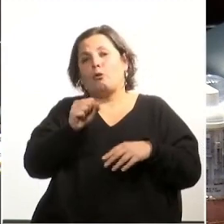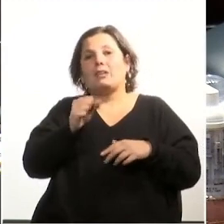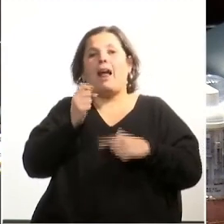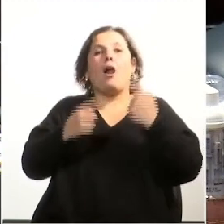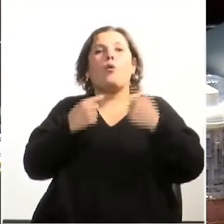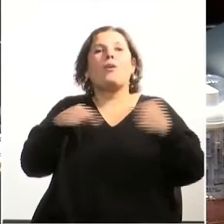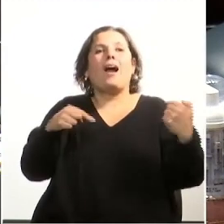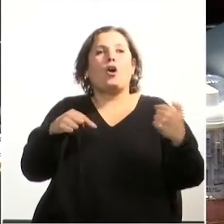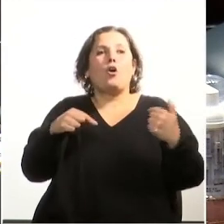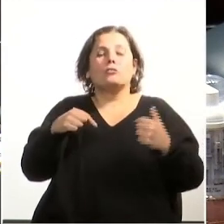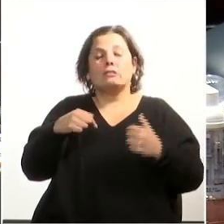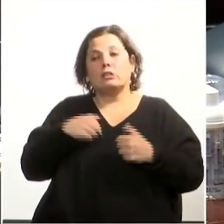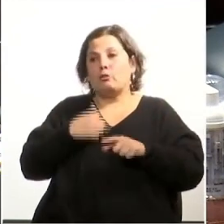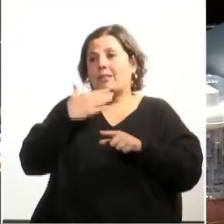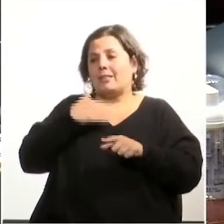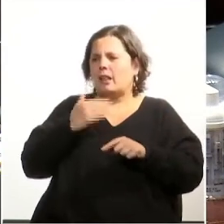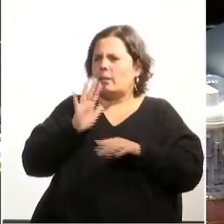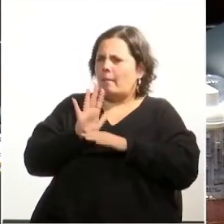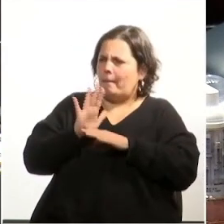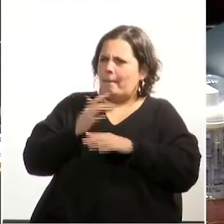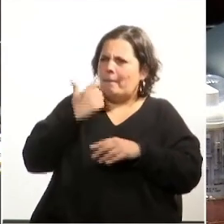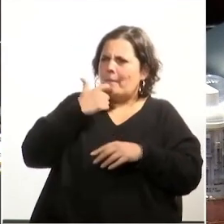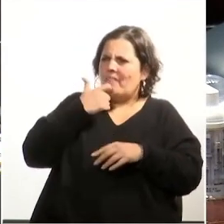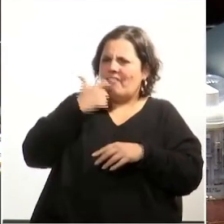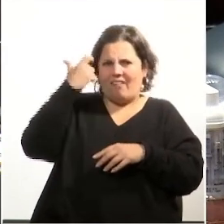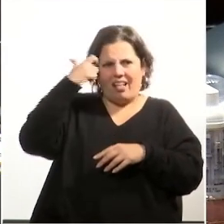que uno entiende que es una falta de respeto.